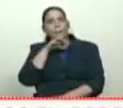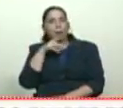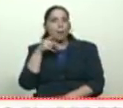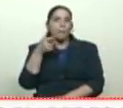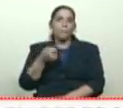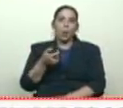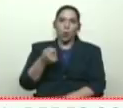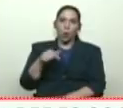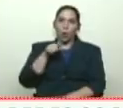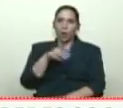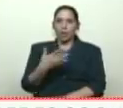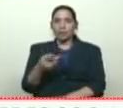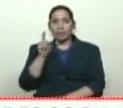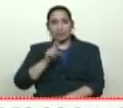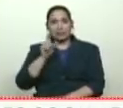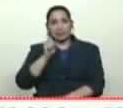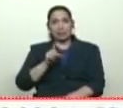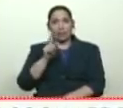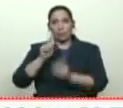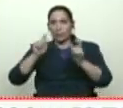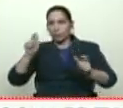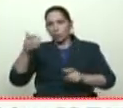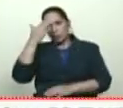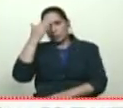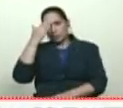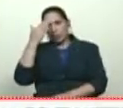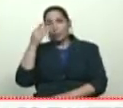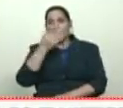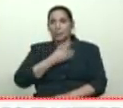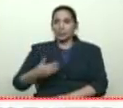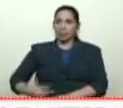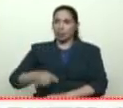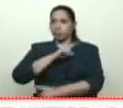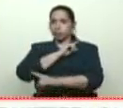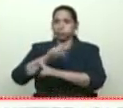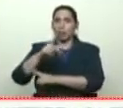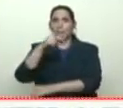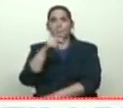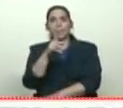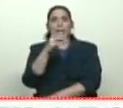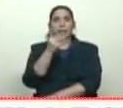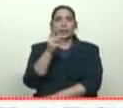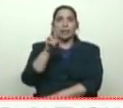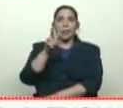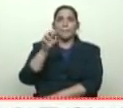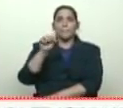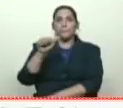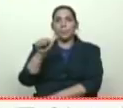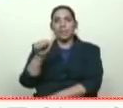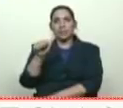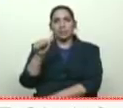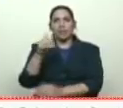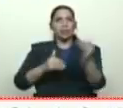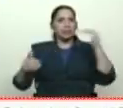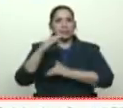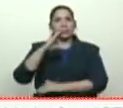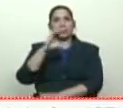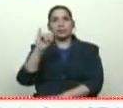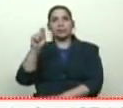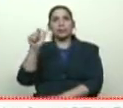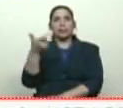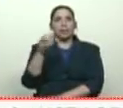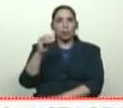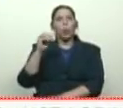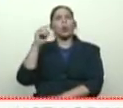es necesario que la gente sepa lo que está ocurriendo. El presidente le ordenó a PDVSA, por encima de los de Citgo, bueno, está bien,